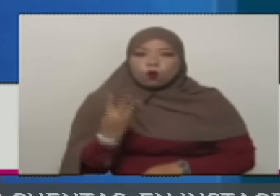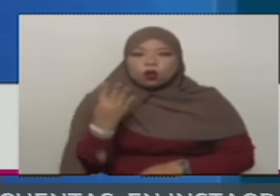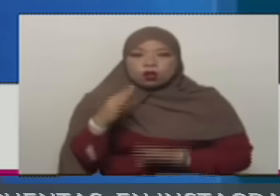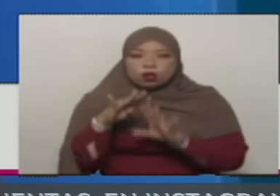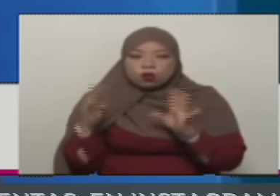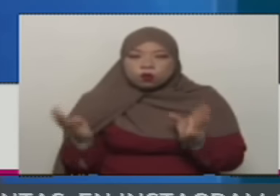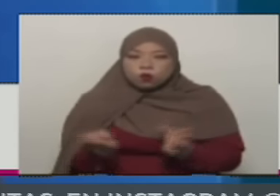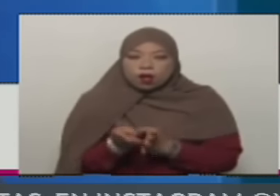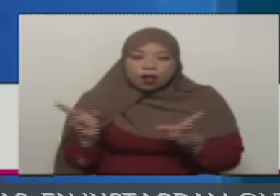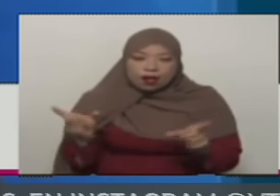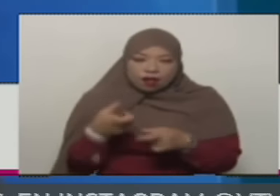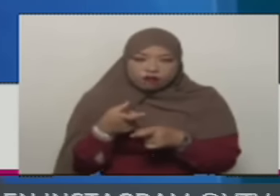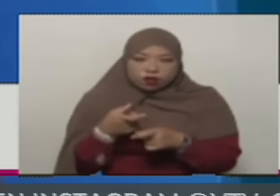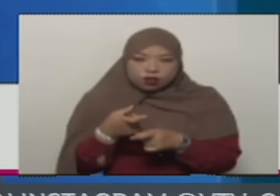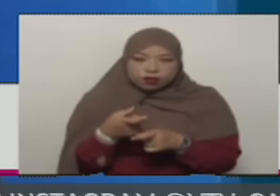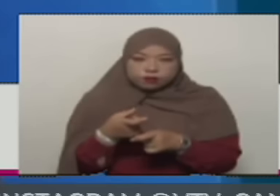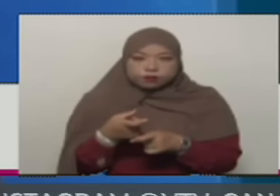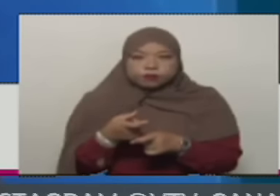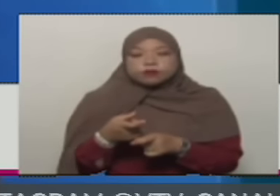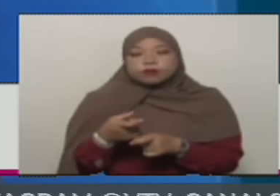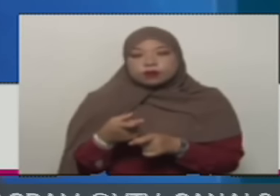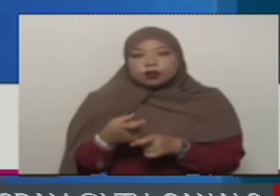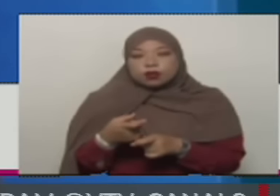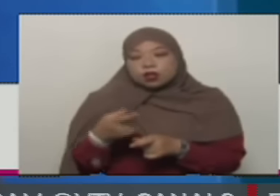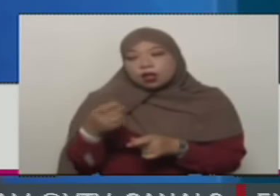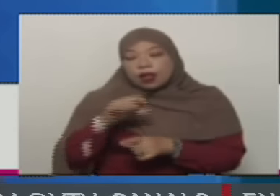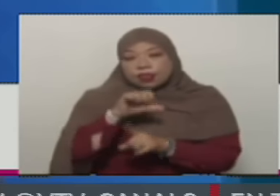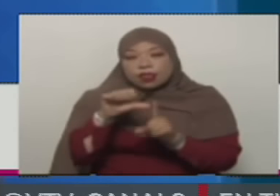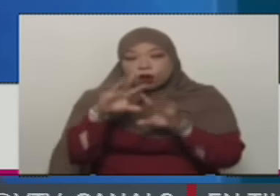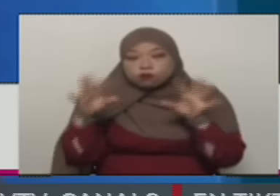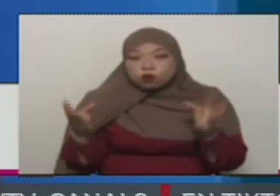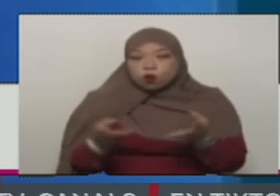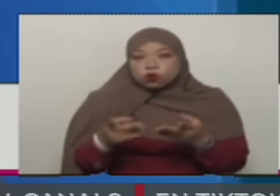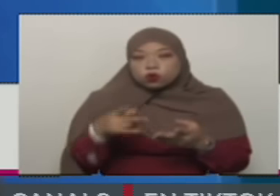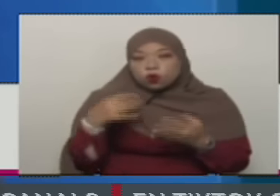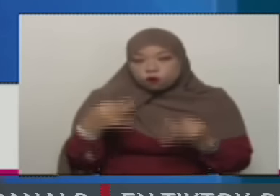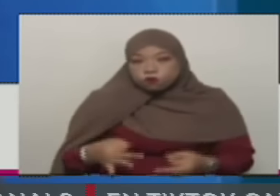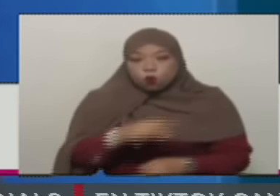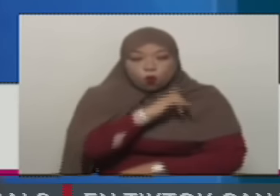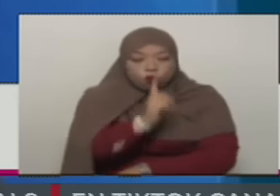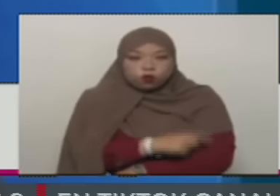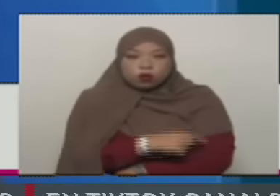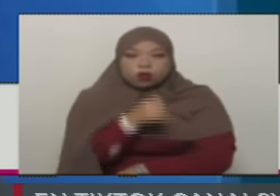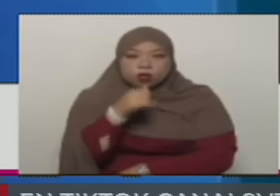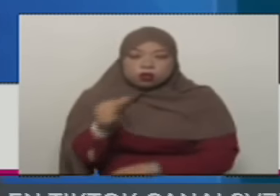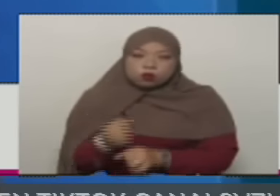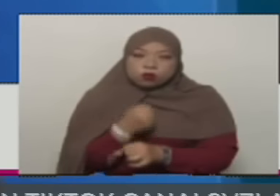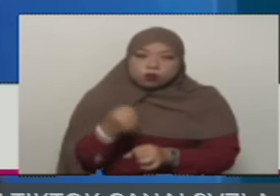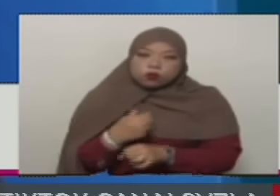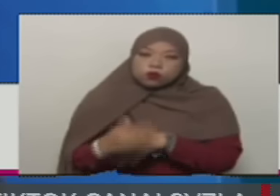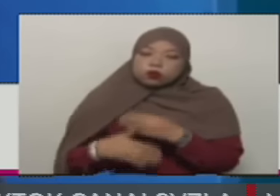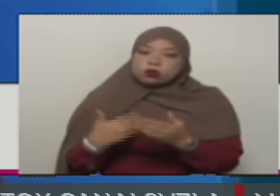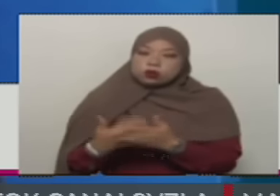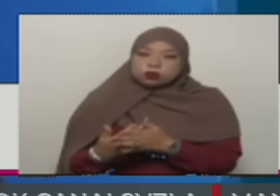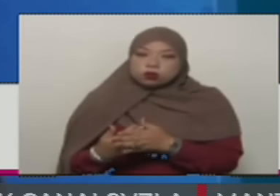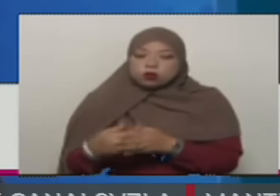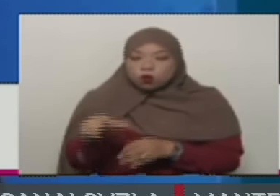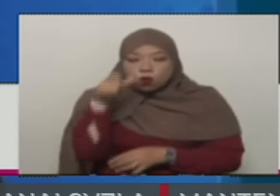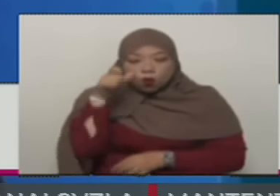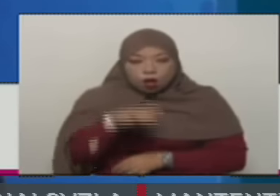gasífera. Es una ventaja dura. Y tendrían la ventaja de tener el